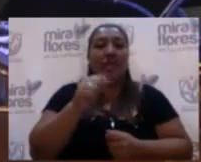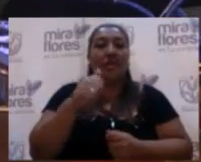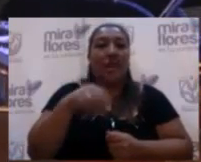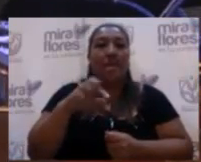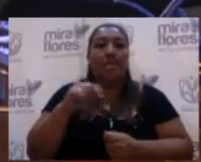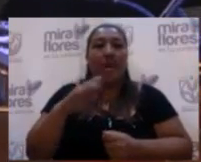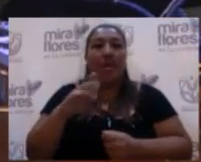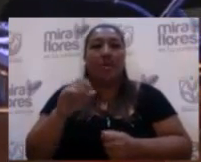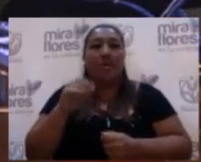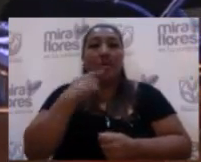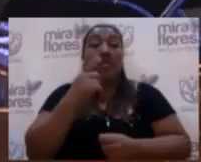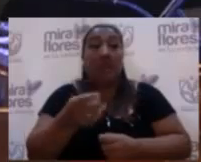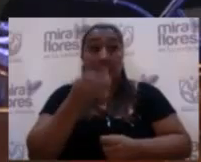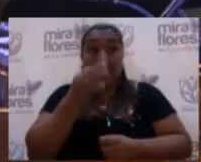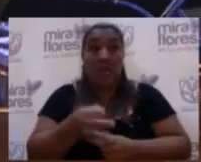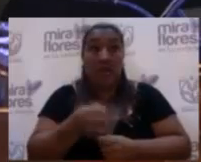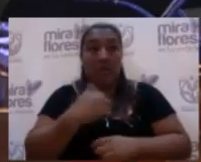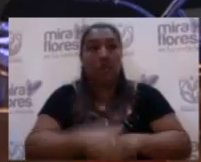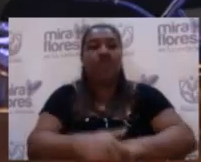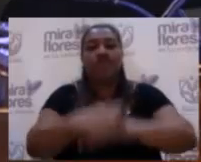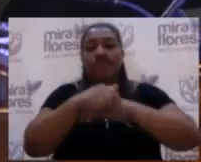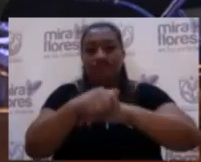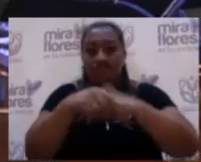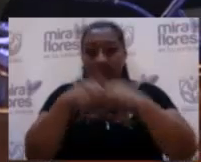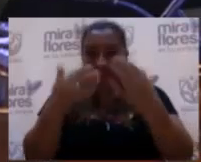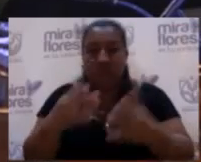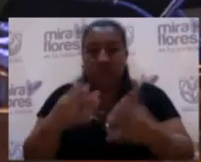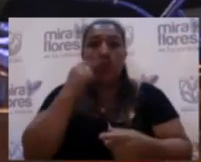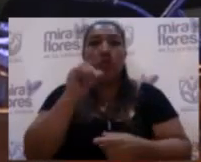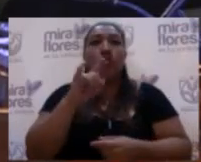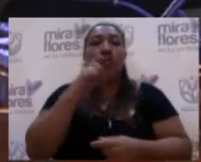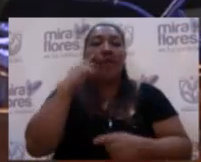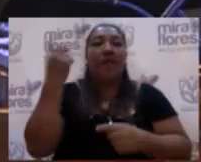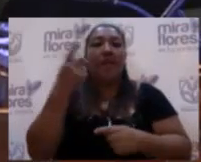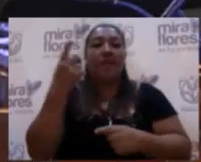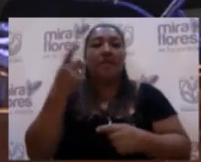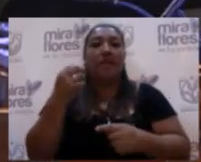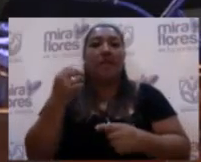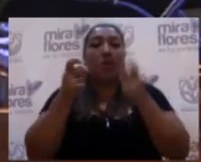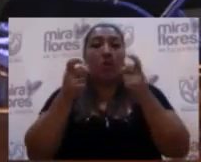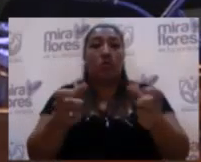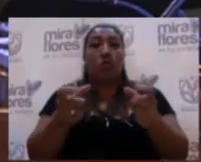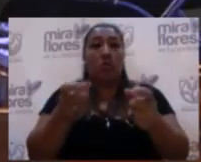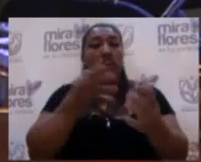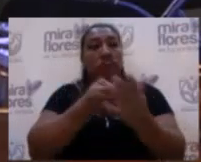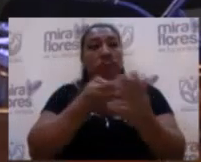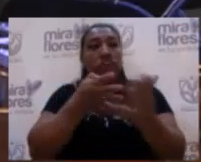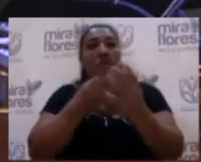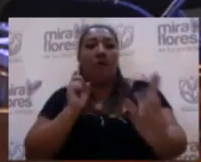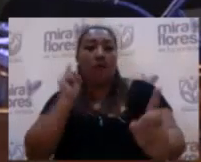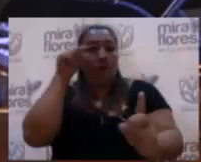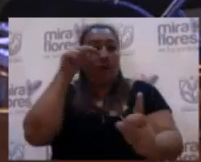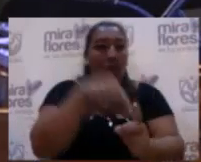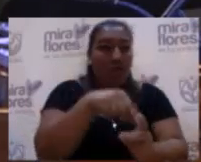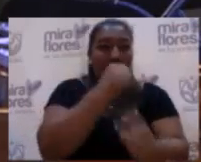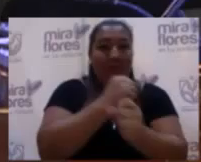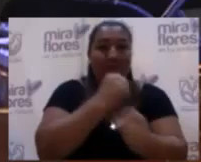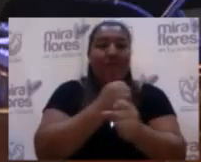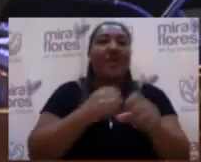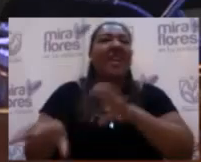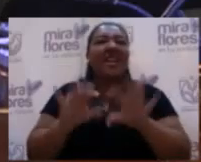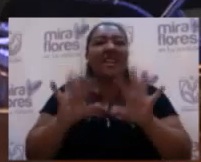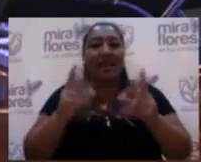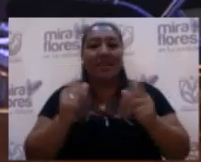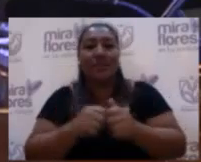destacar y saludar es la iniciativa de la Subgerencia de Control Patrimonial por haber constatado in situ la labor que realiza la